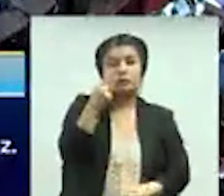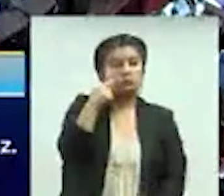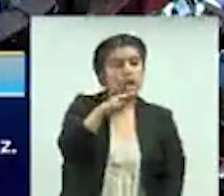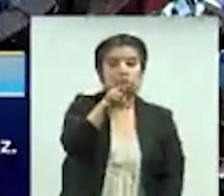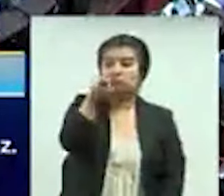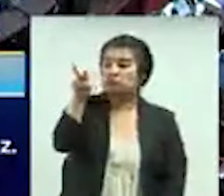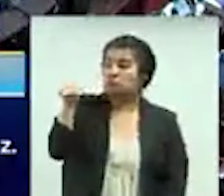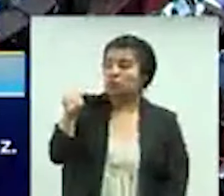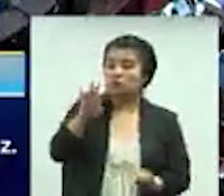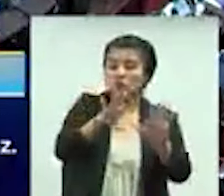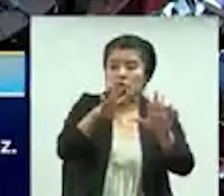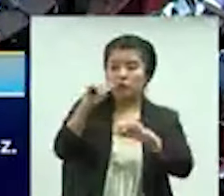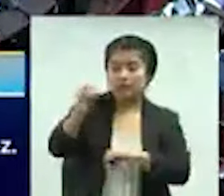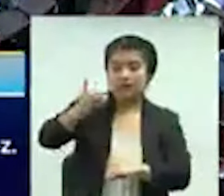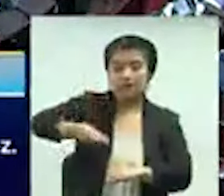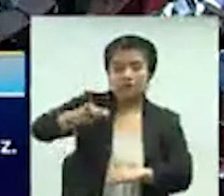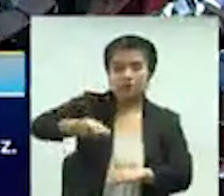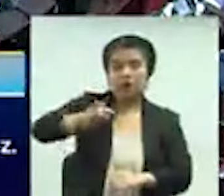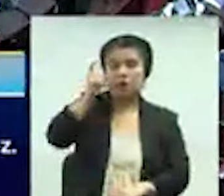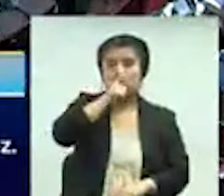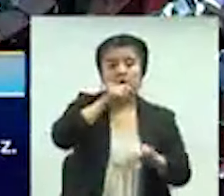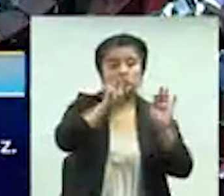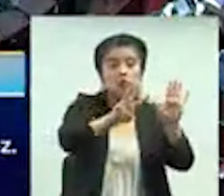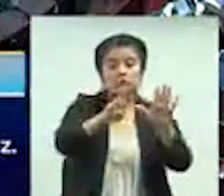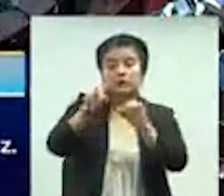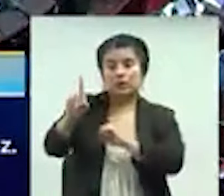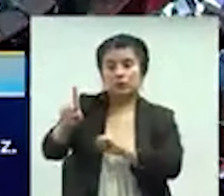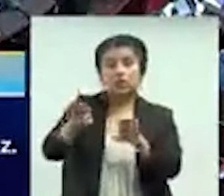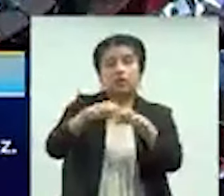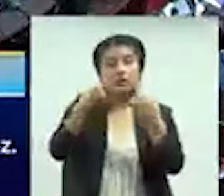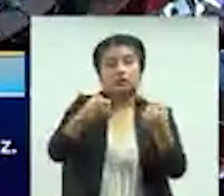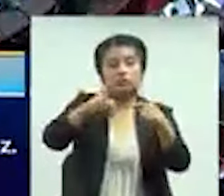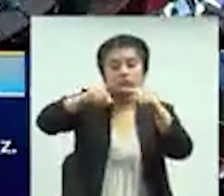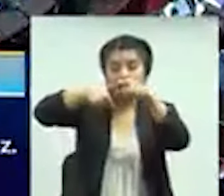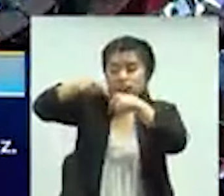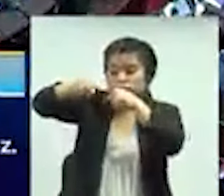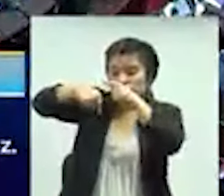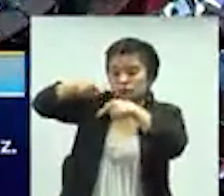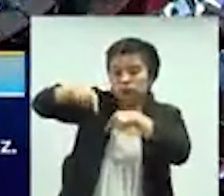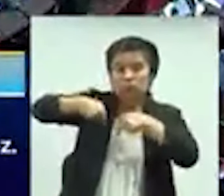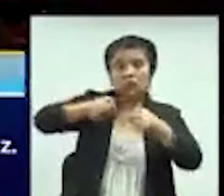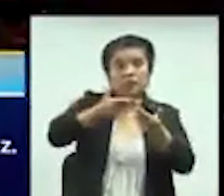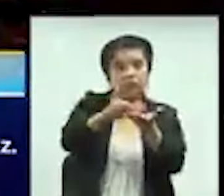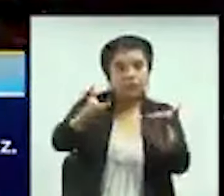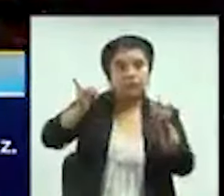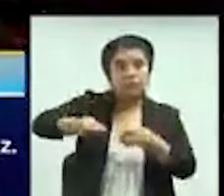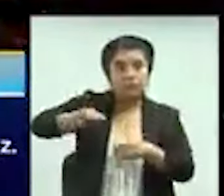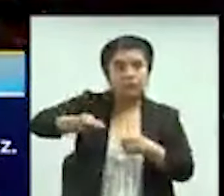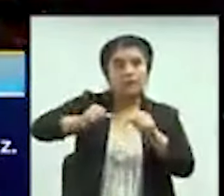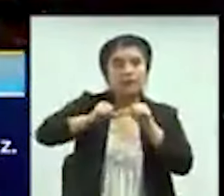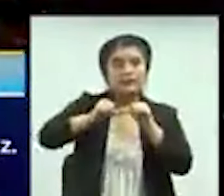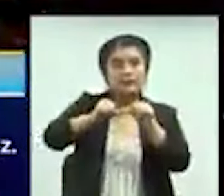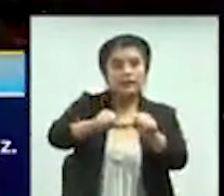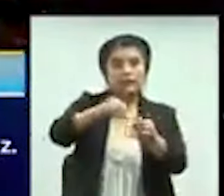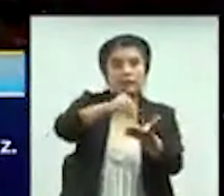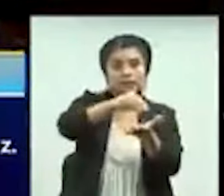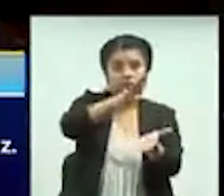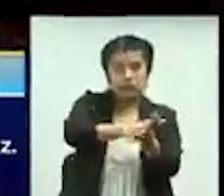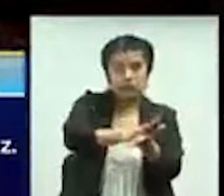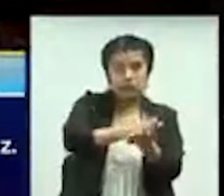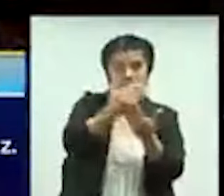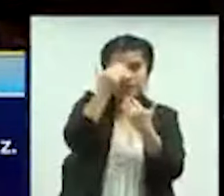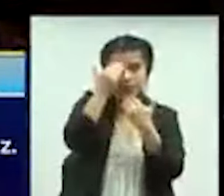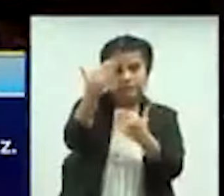90 diputados presentes, no cuento 81. Le solicito una revisión de quórum para poder continuar con la interpelación. Gracias, presidente.